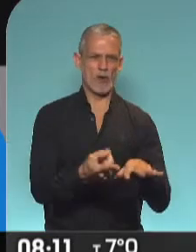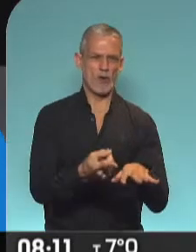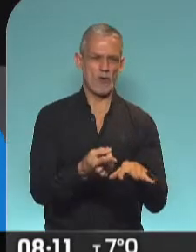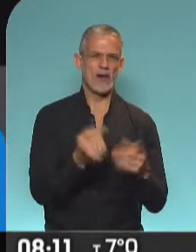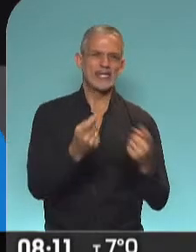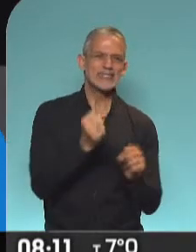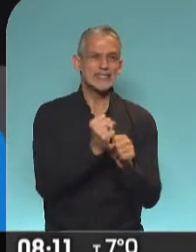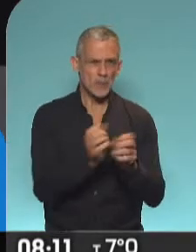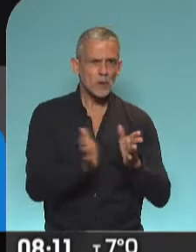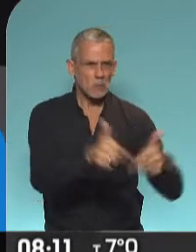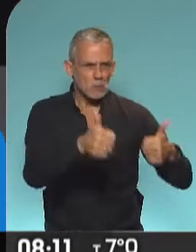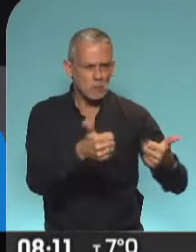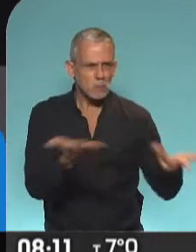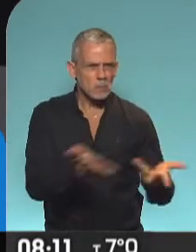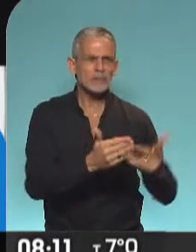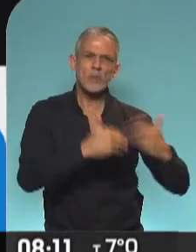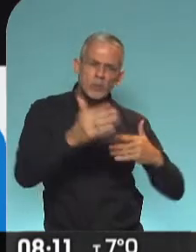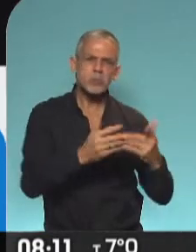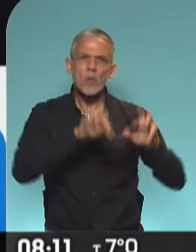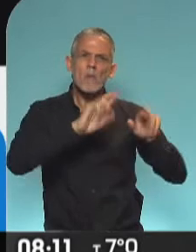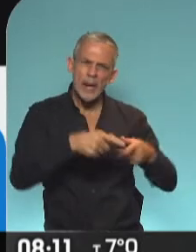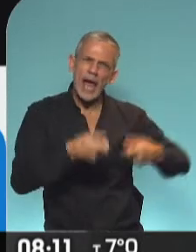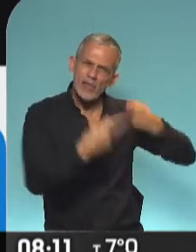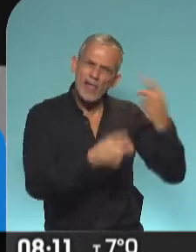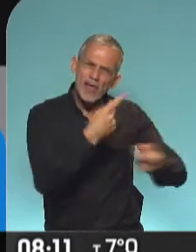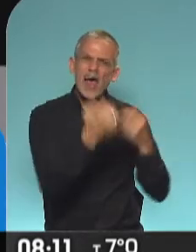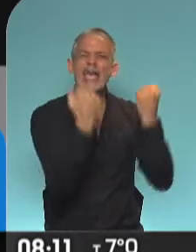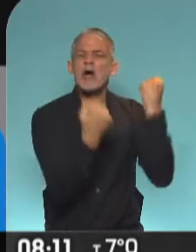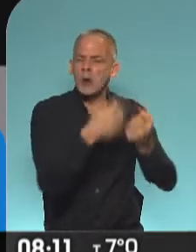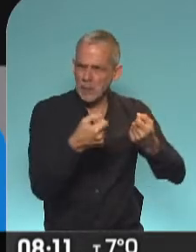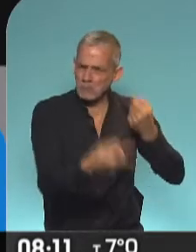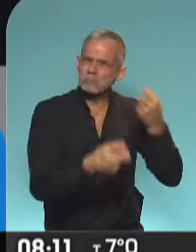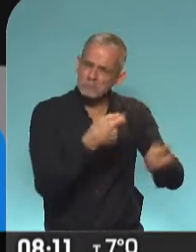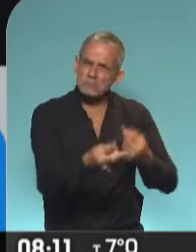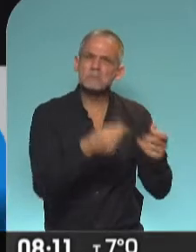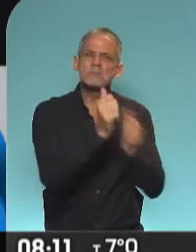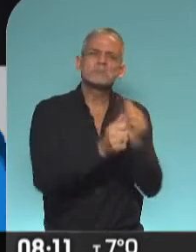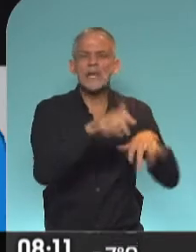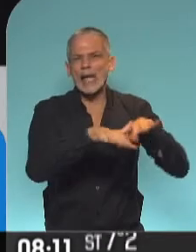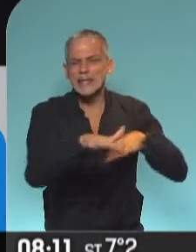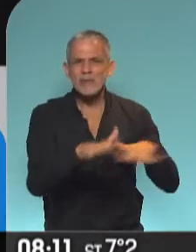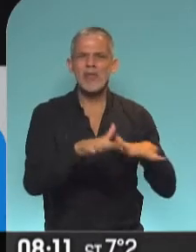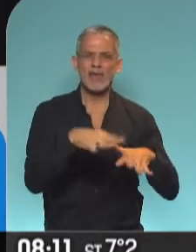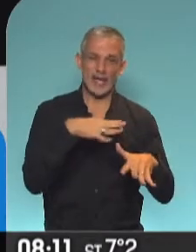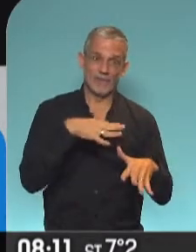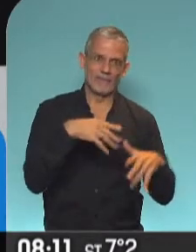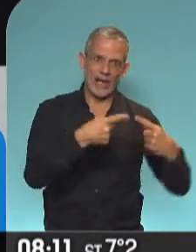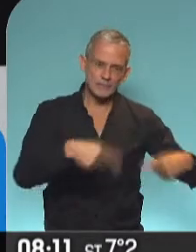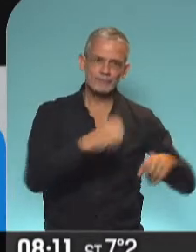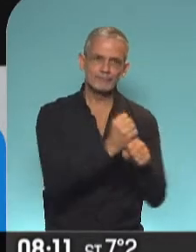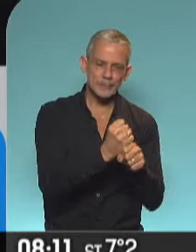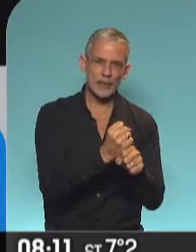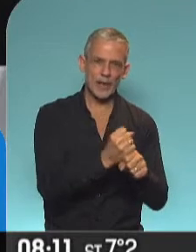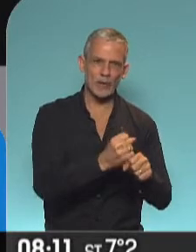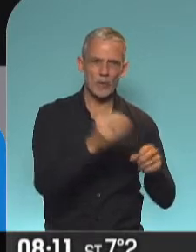construir una estructura estatal que brinde asistencia a aquellas actividades que tienen no solo una altísima